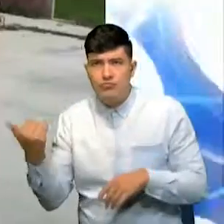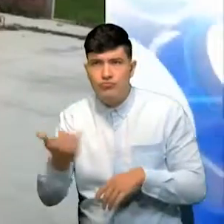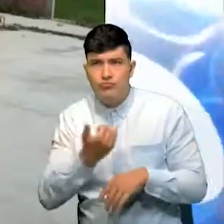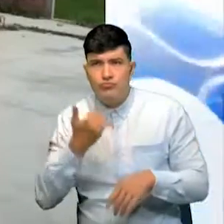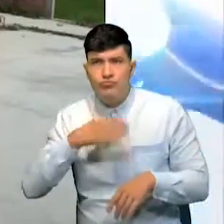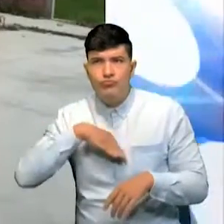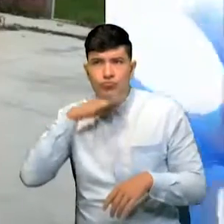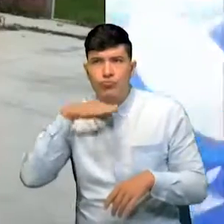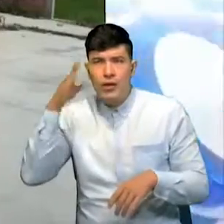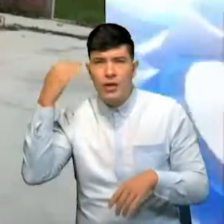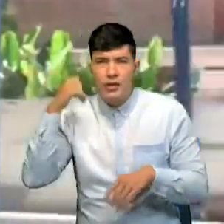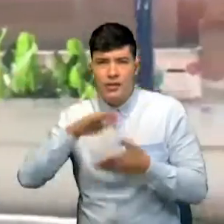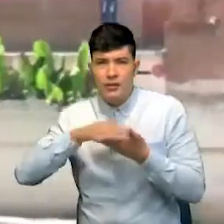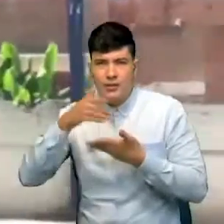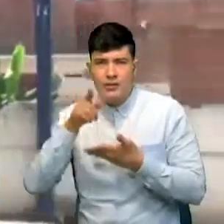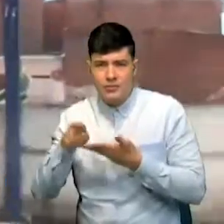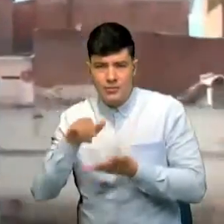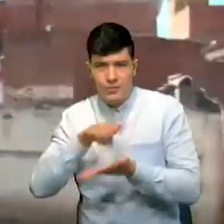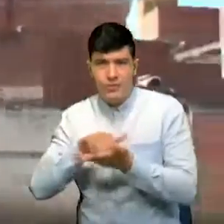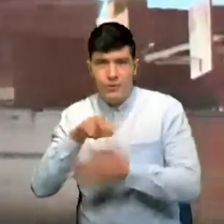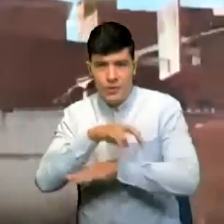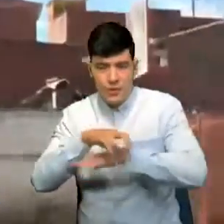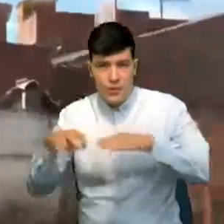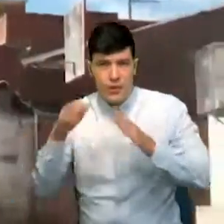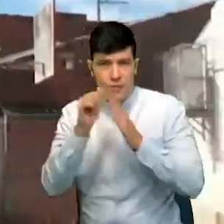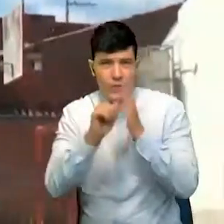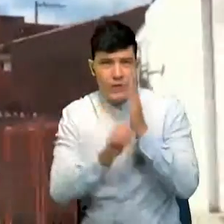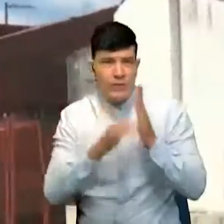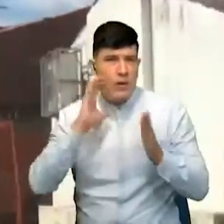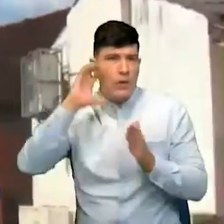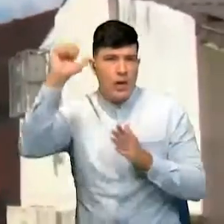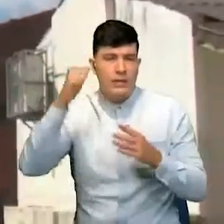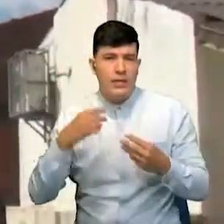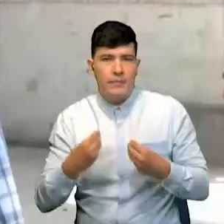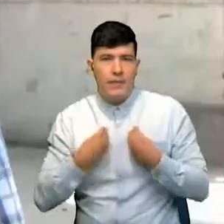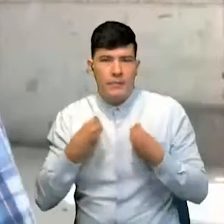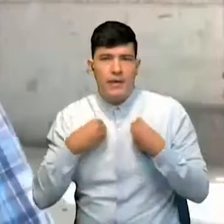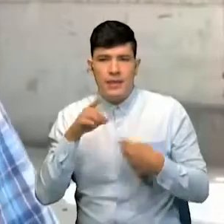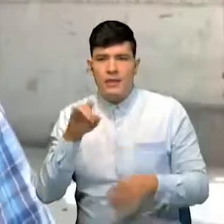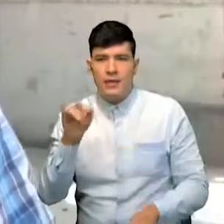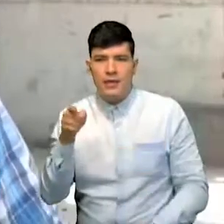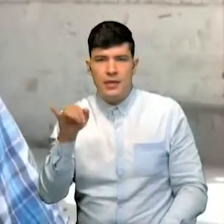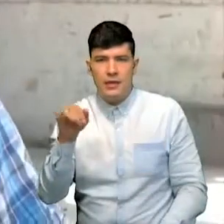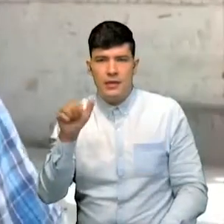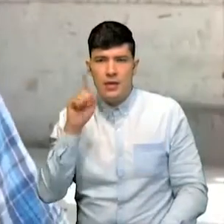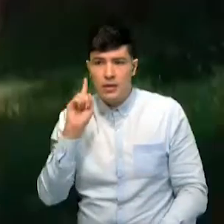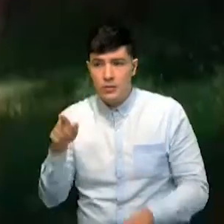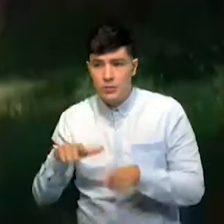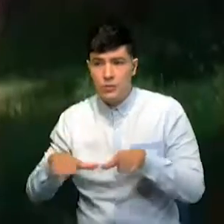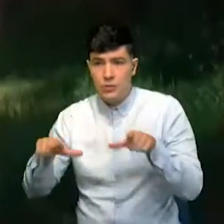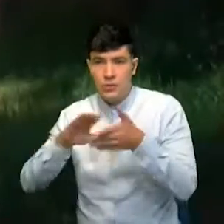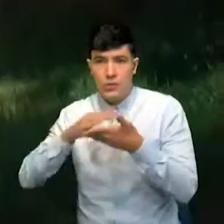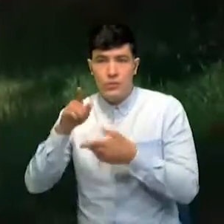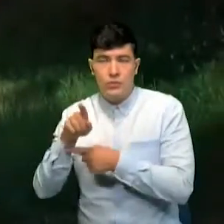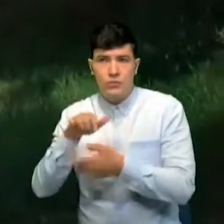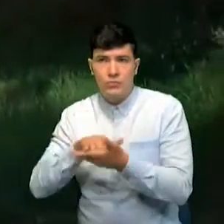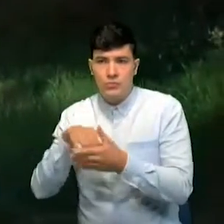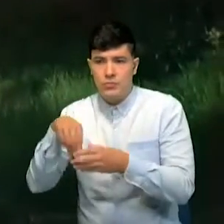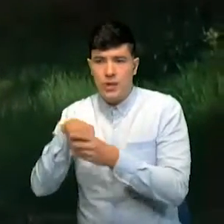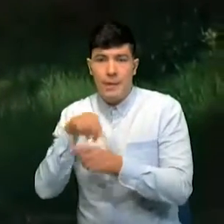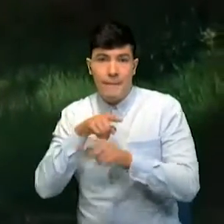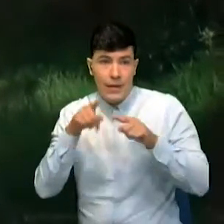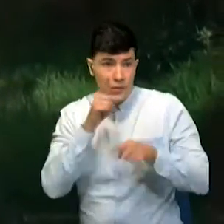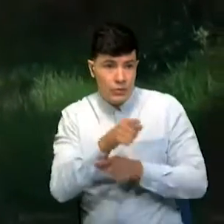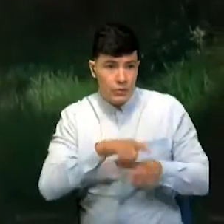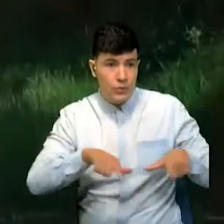los computadores que en el programa ocaña viví digital que fueron colocados en este sitio pero no sólo el salón